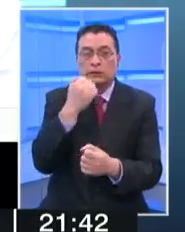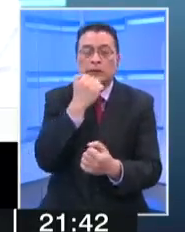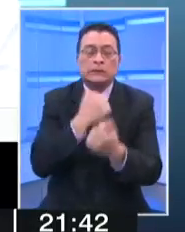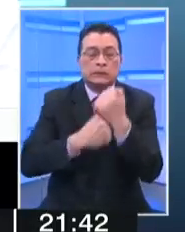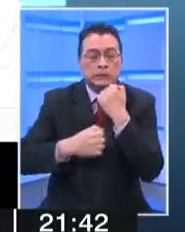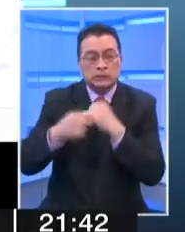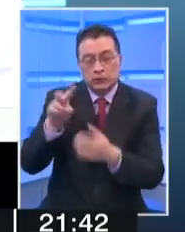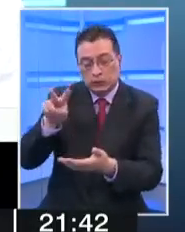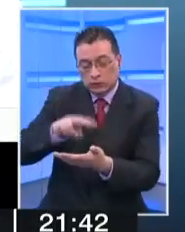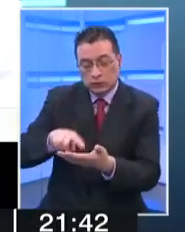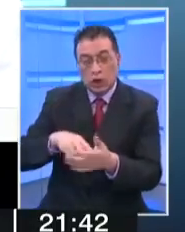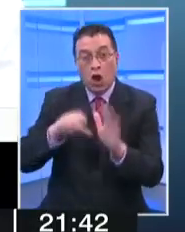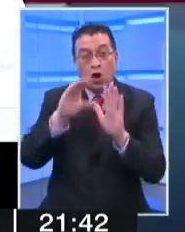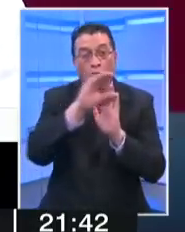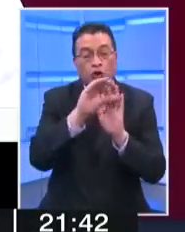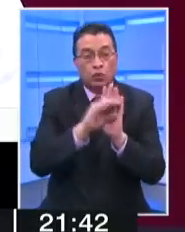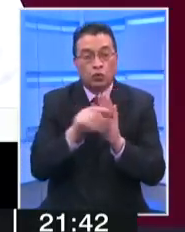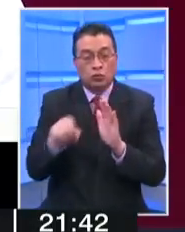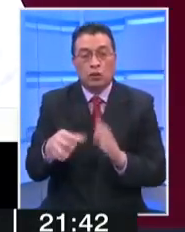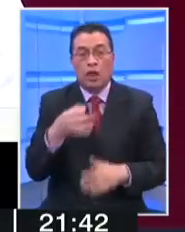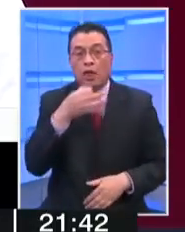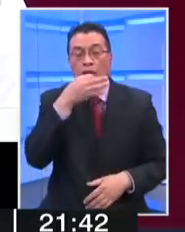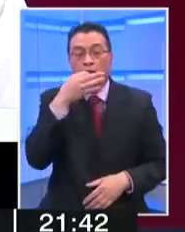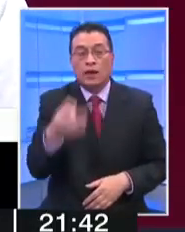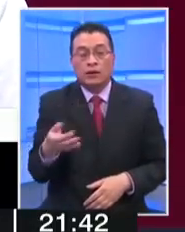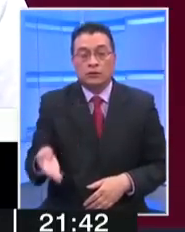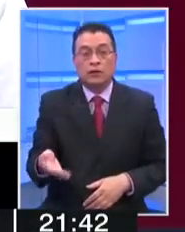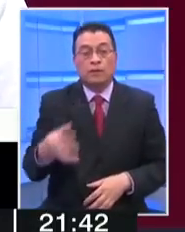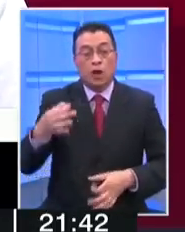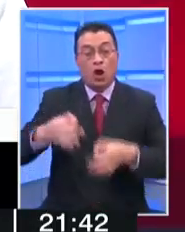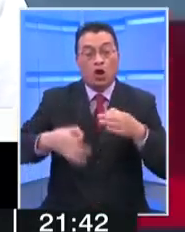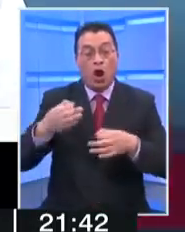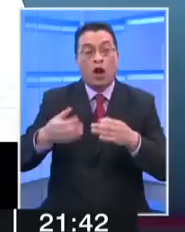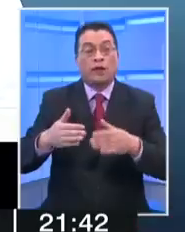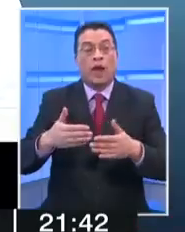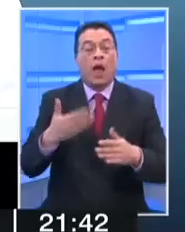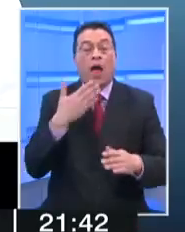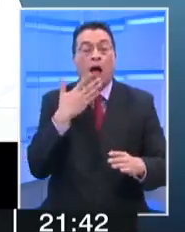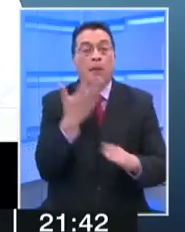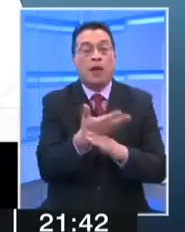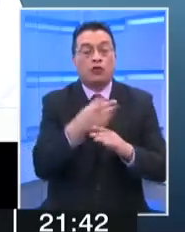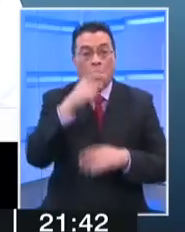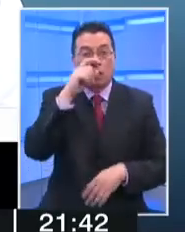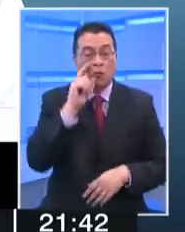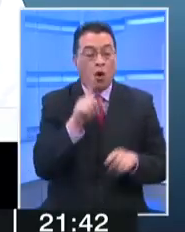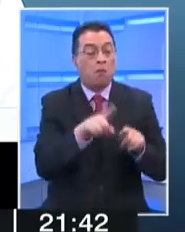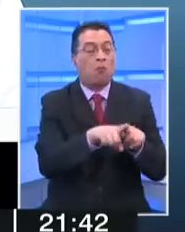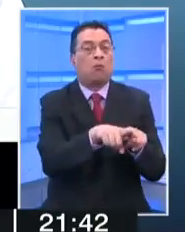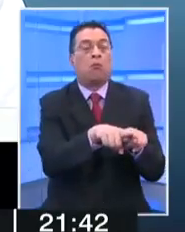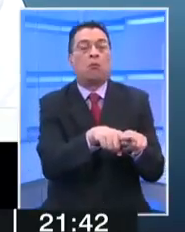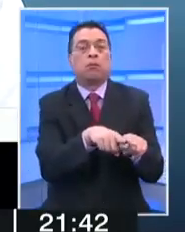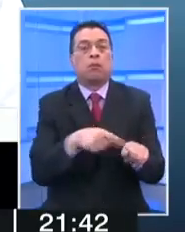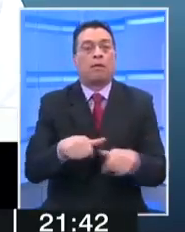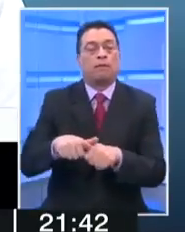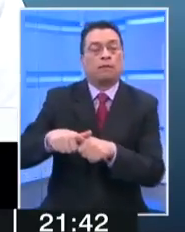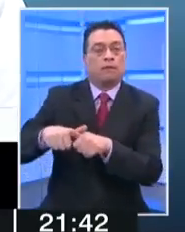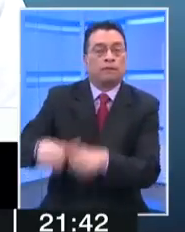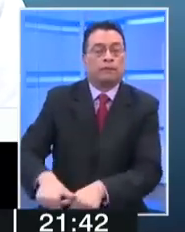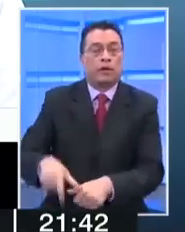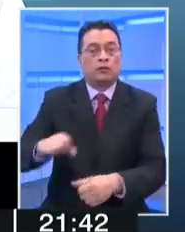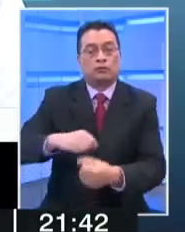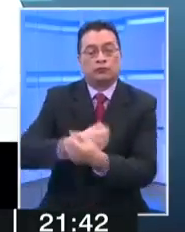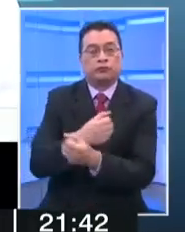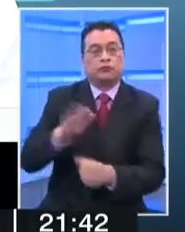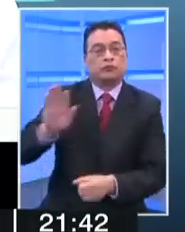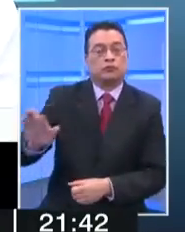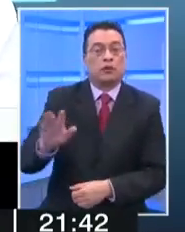incorrecta interpretación de la Constitución que hace la corte de apelaciones de tebuco mantuvo por más tiempo en en prisión preventiva a la